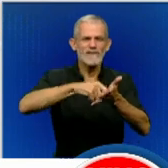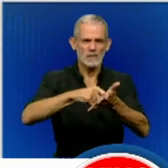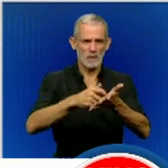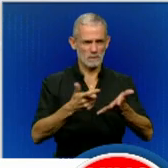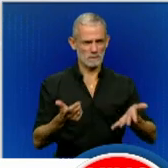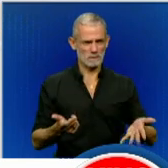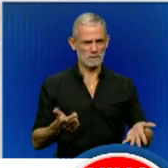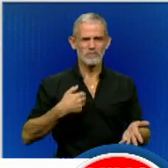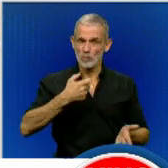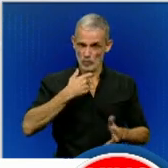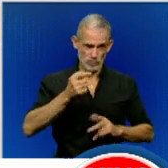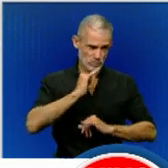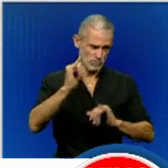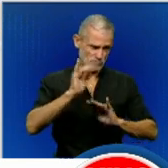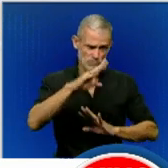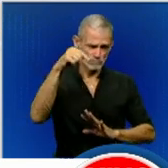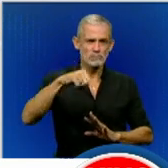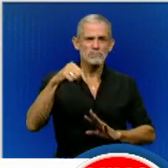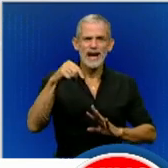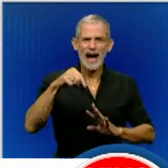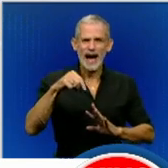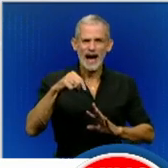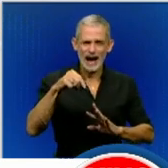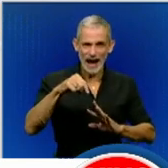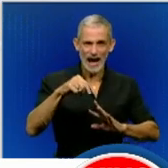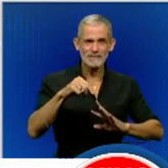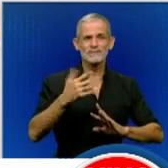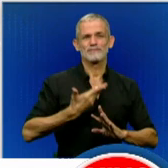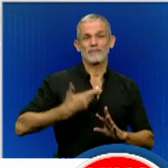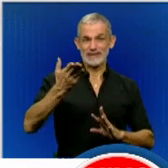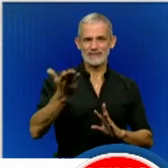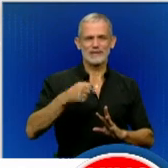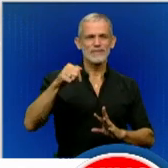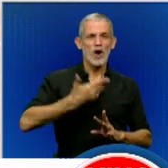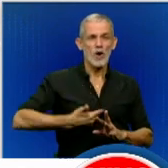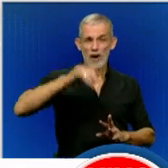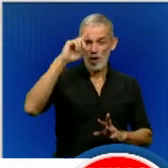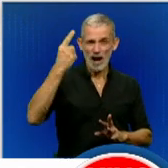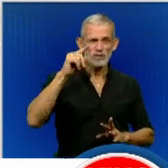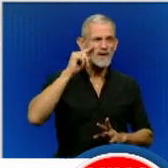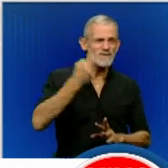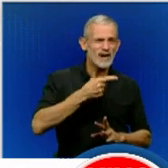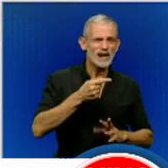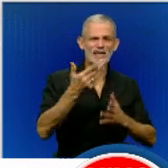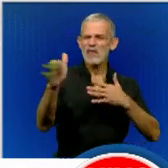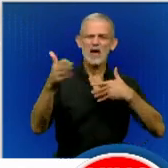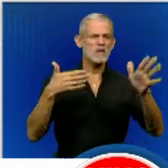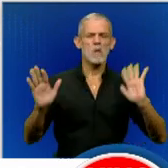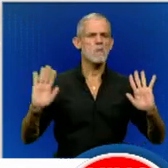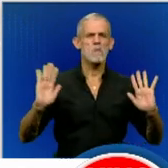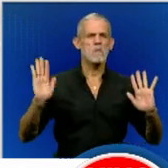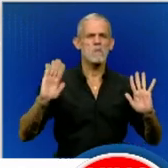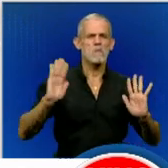quiero decir en este en este caso señor presidente que este gobierno nacional no discrimina a ningún gobernador